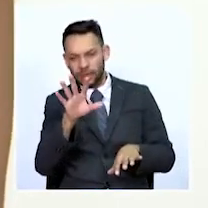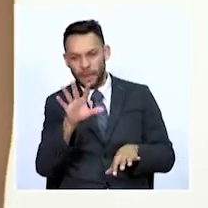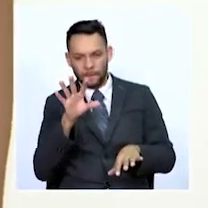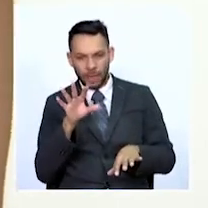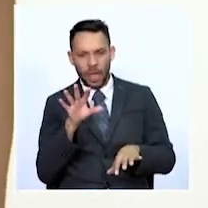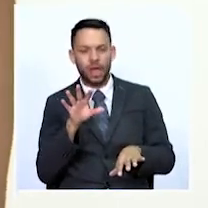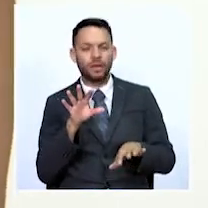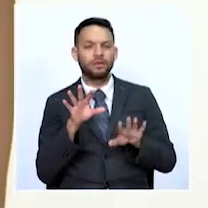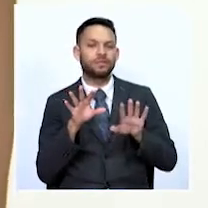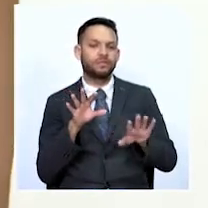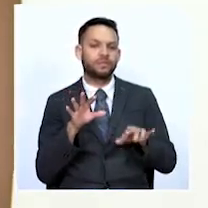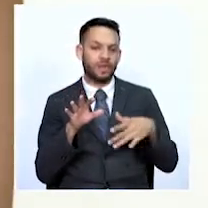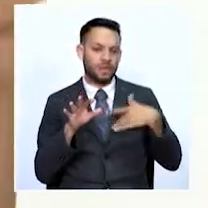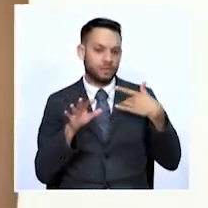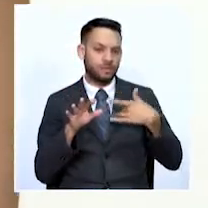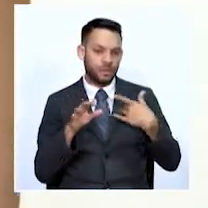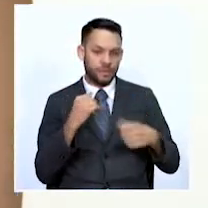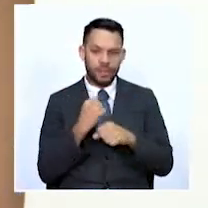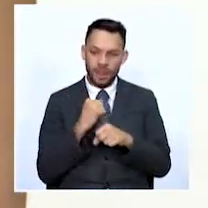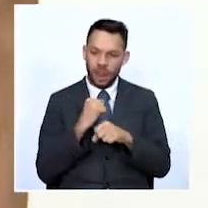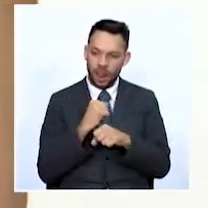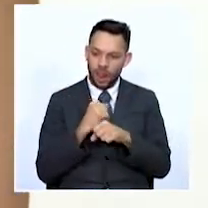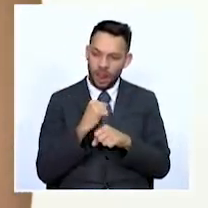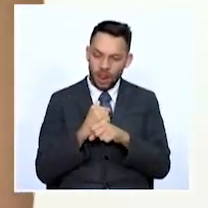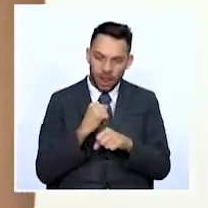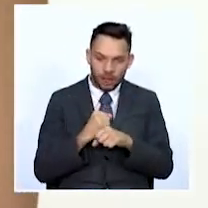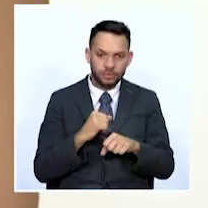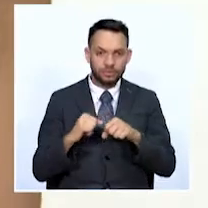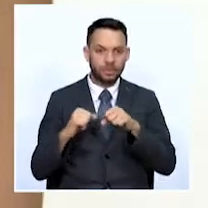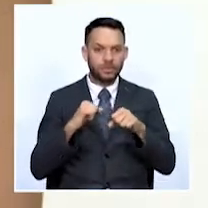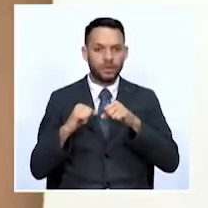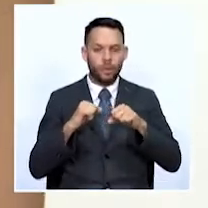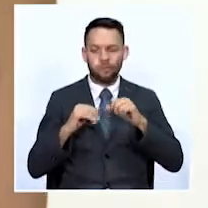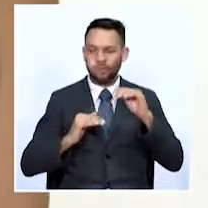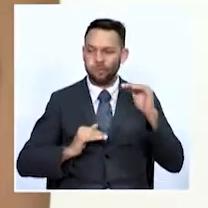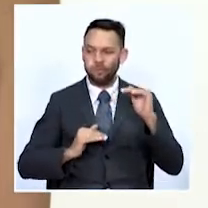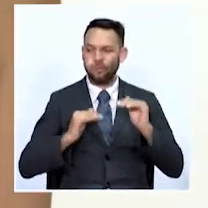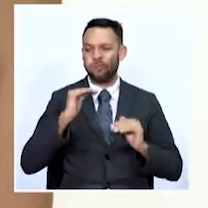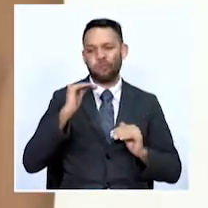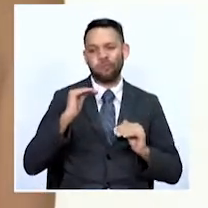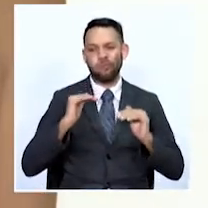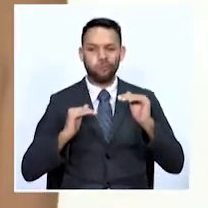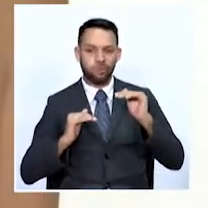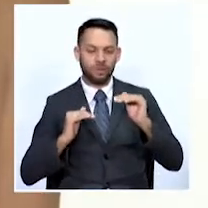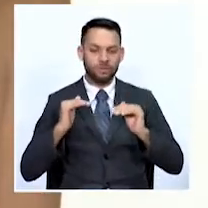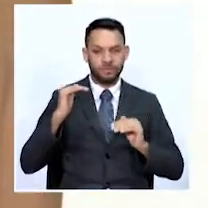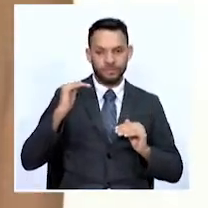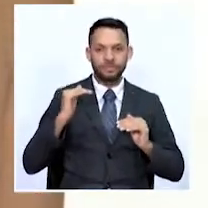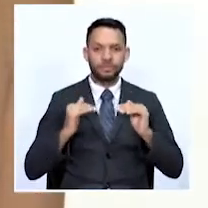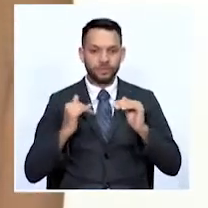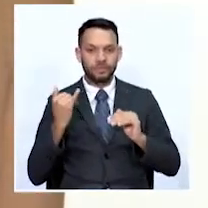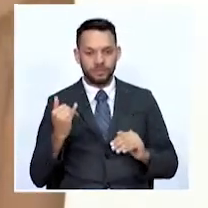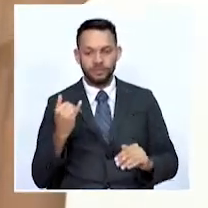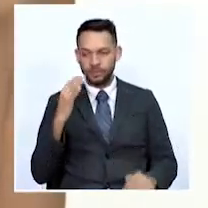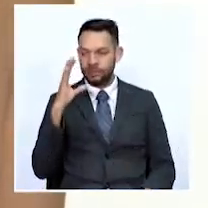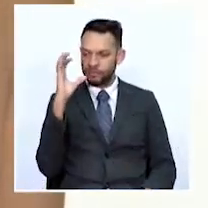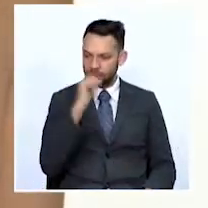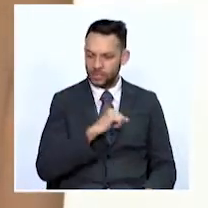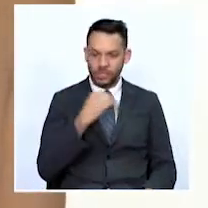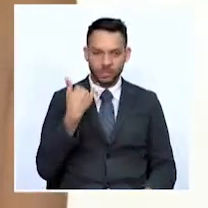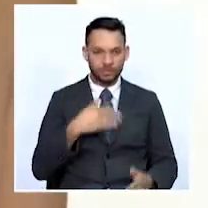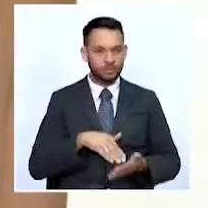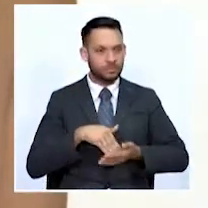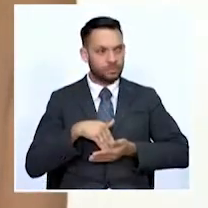¿Qué nos dice? Que ha tenido que trabajar un poco más con este hombro, con este brazo. Y de hecho nos damos cuenta aquí, esta